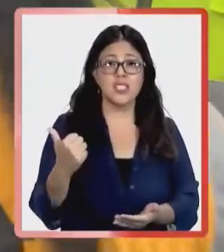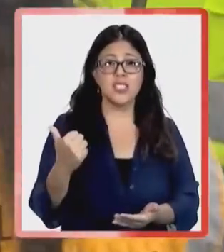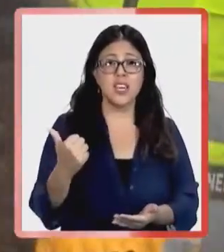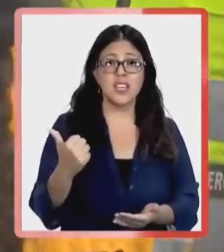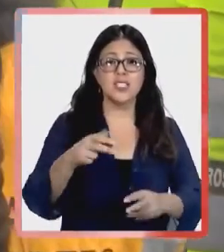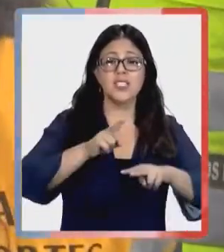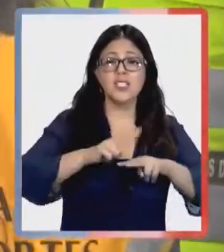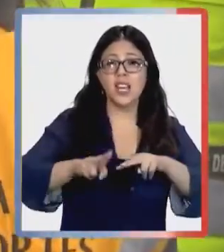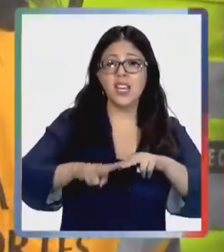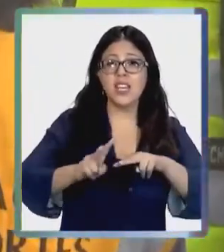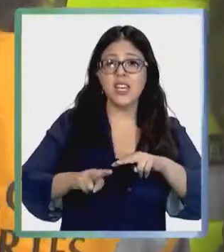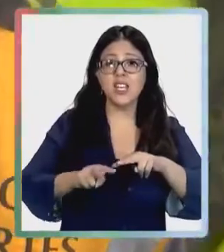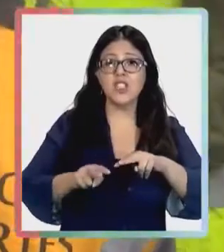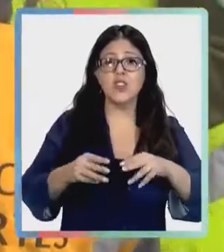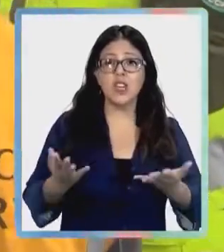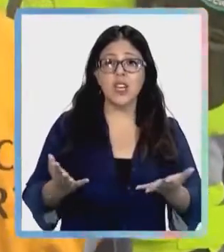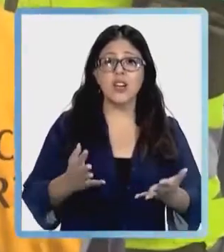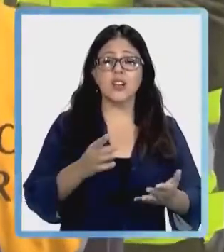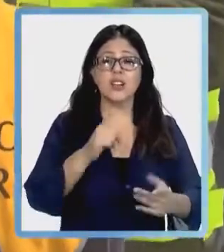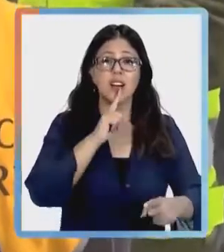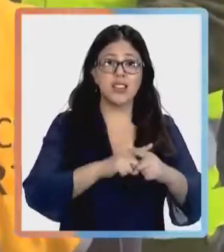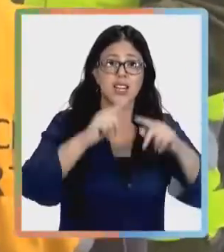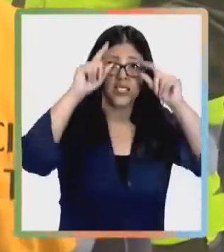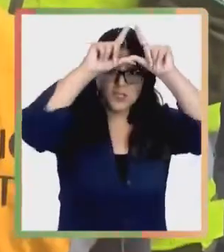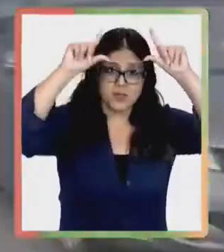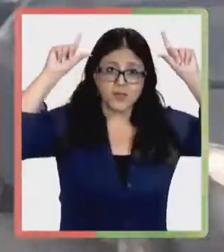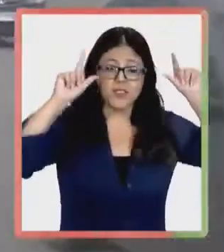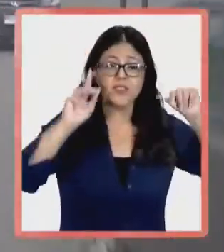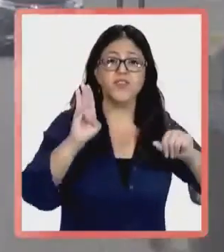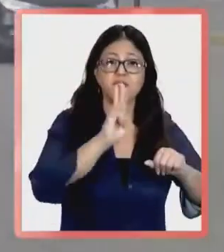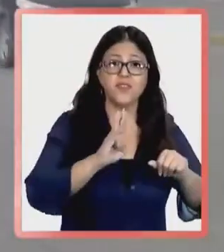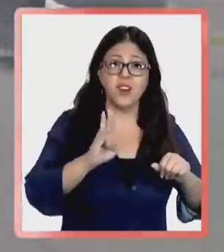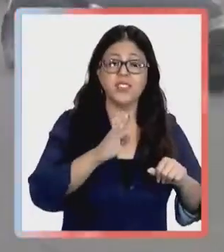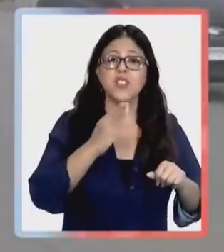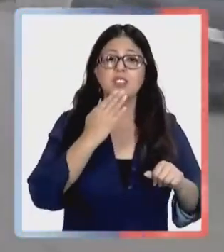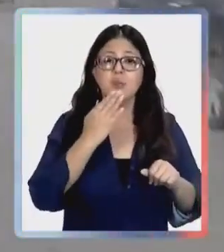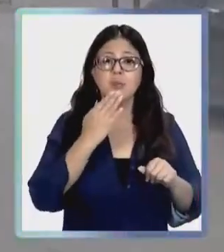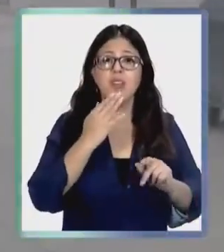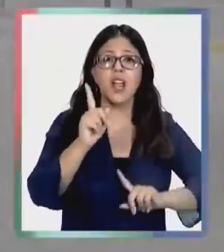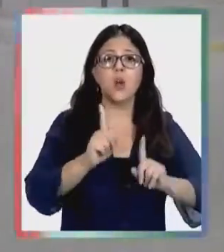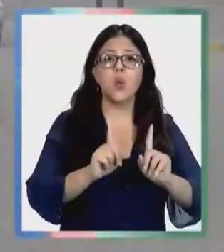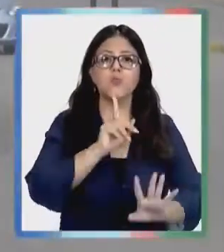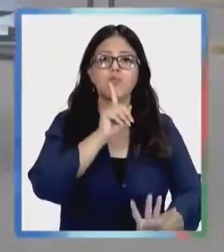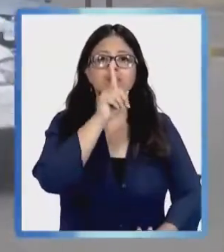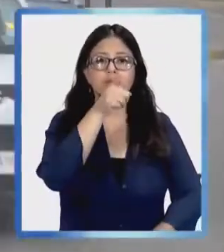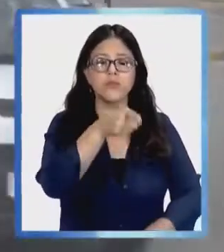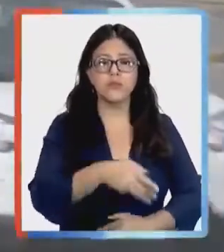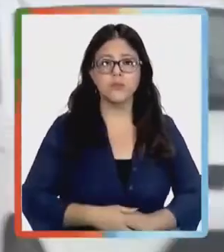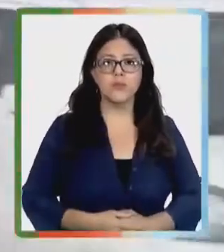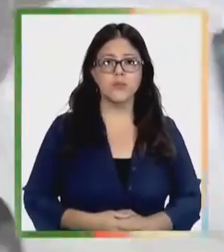11.576 se han realizado a taxis colectivos, taxis básicos y taxis ejecutivos.